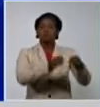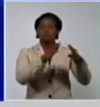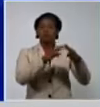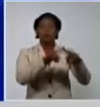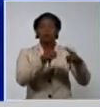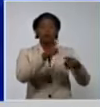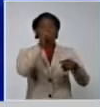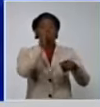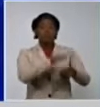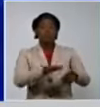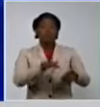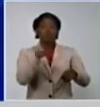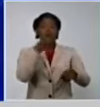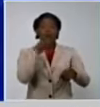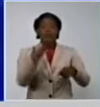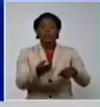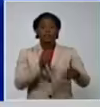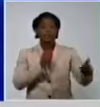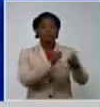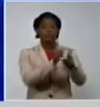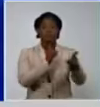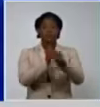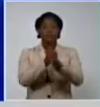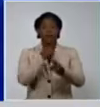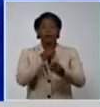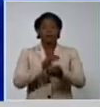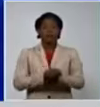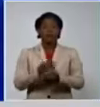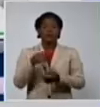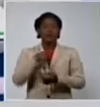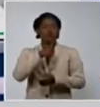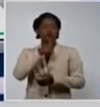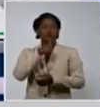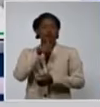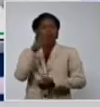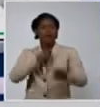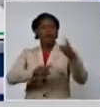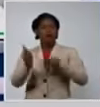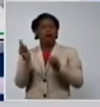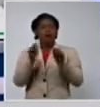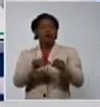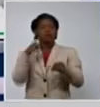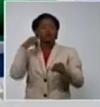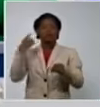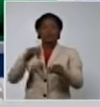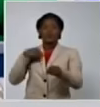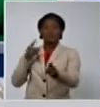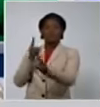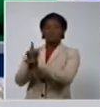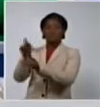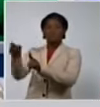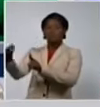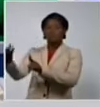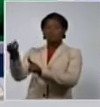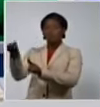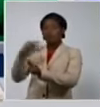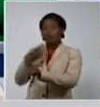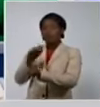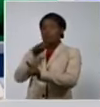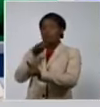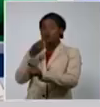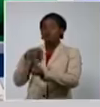persona confirmada. Si tú eres sospechoso, porque tienes síntomas, se te hace un test de